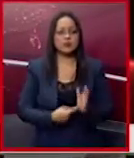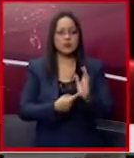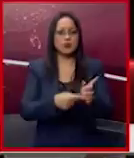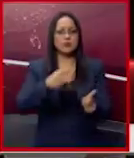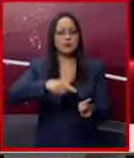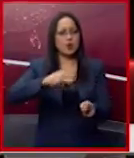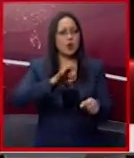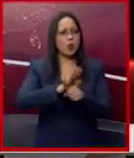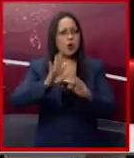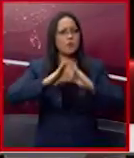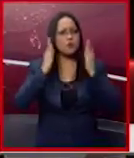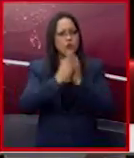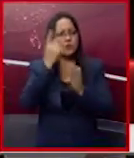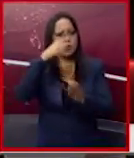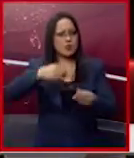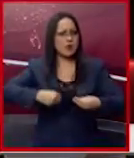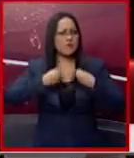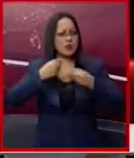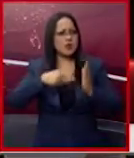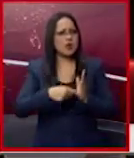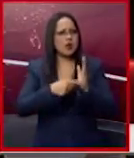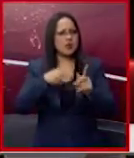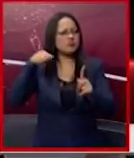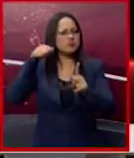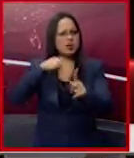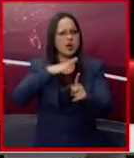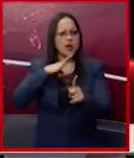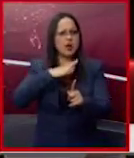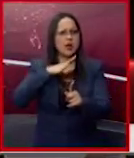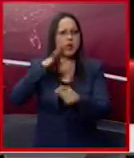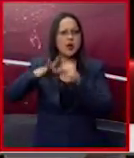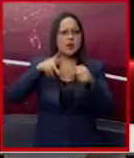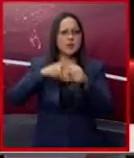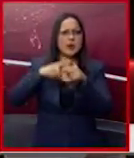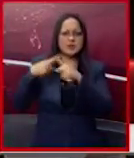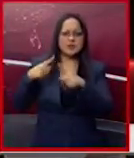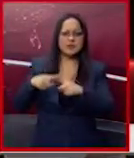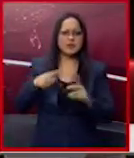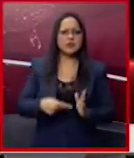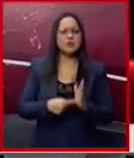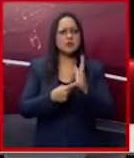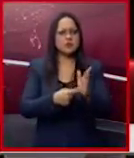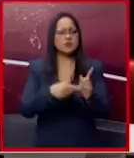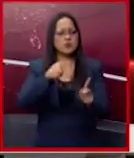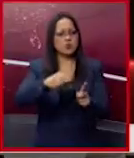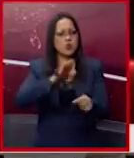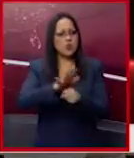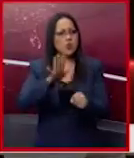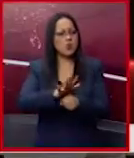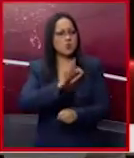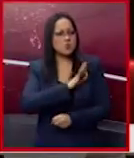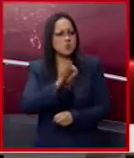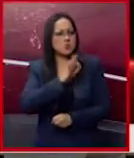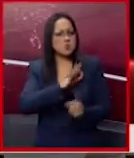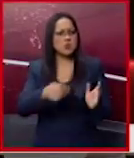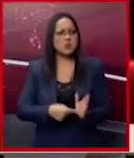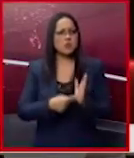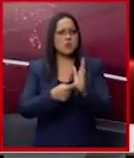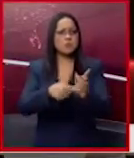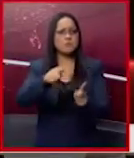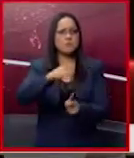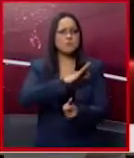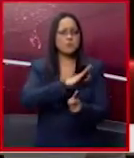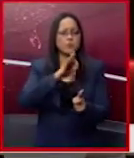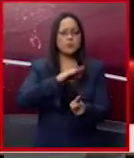de vida, fortaleciendo la perspectiva de que los animales son seres vivos, dotados de plena capacidad de sentir y